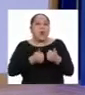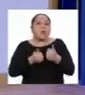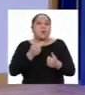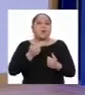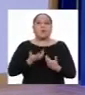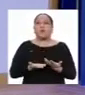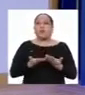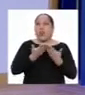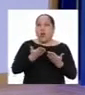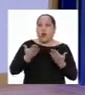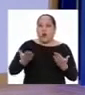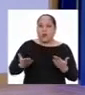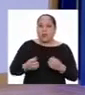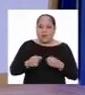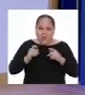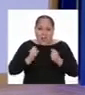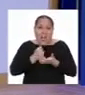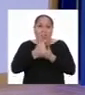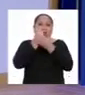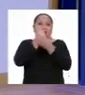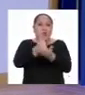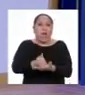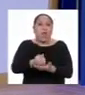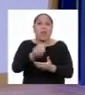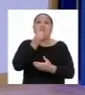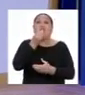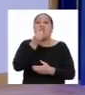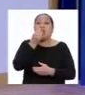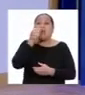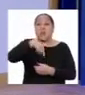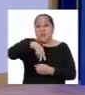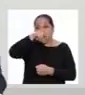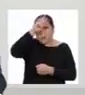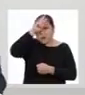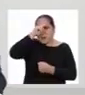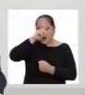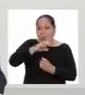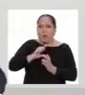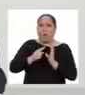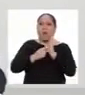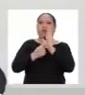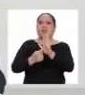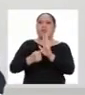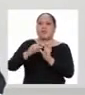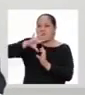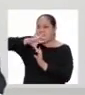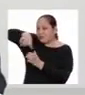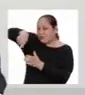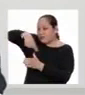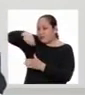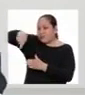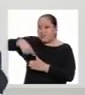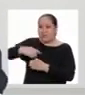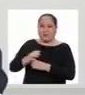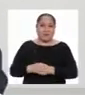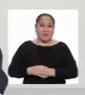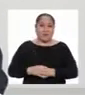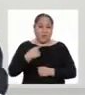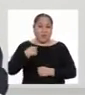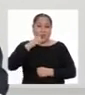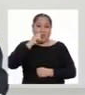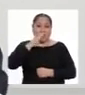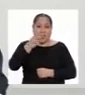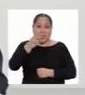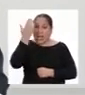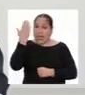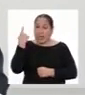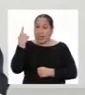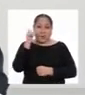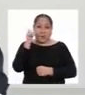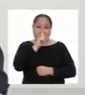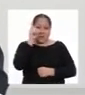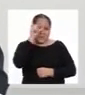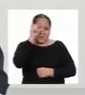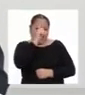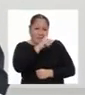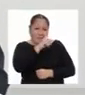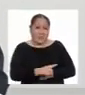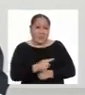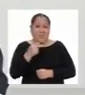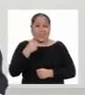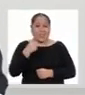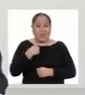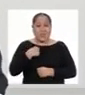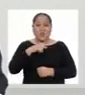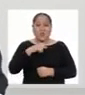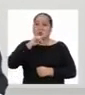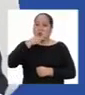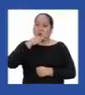han permitido a la cocina peruana brillar en todo el mundo. Les dije al comienzo que no iba a ser complicado y